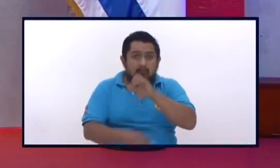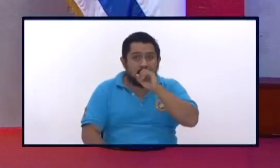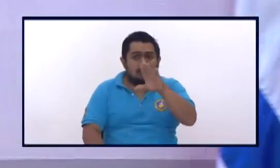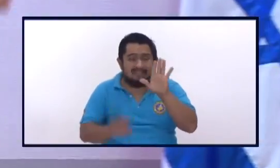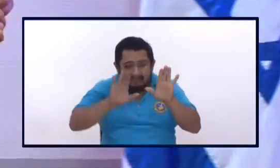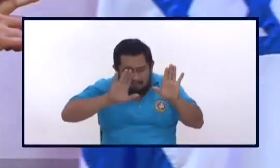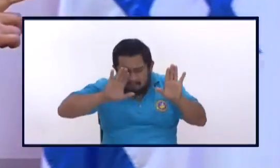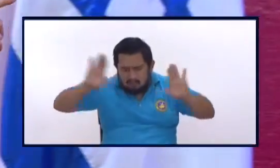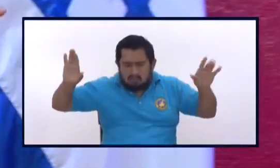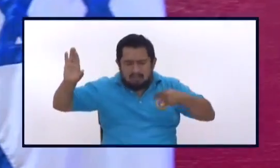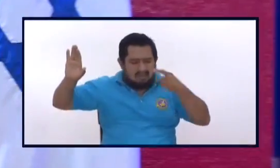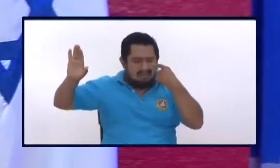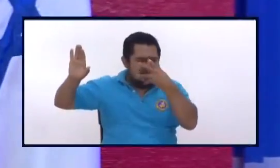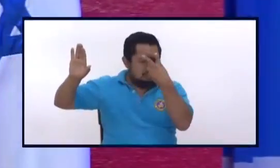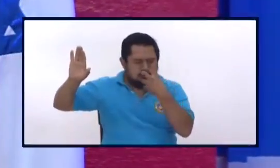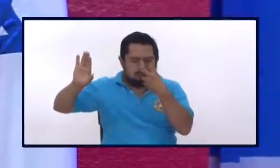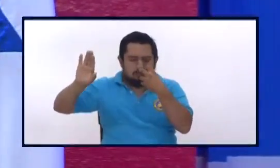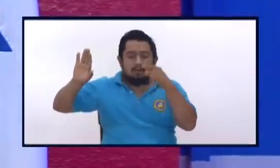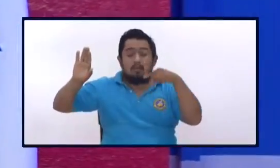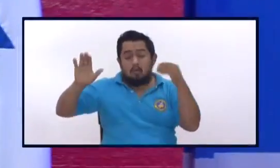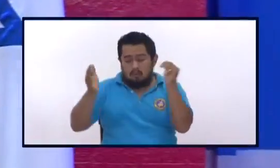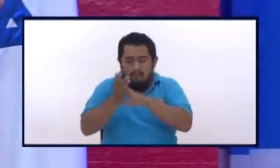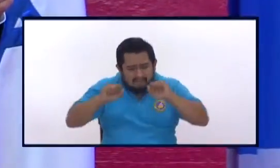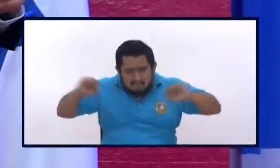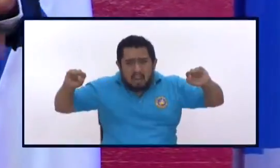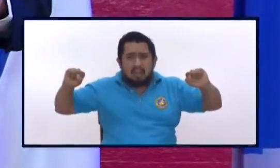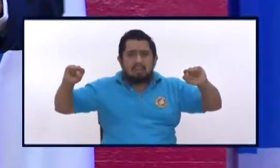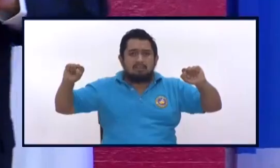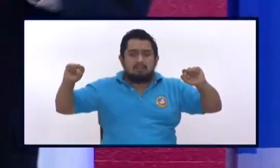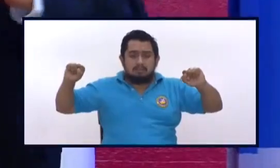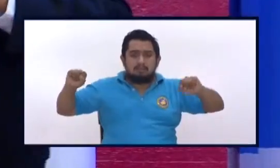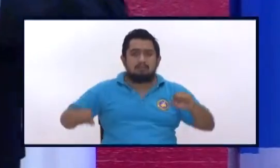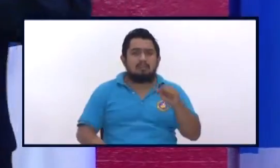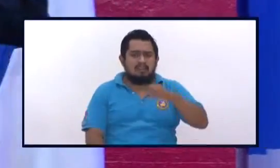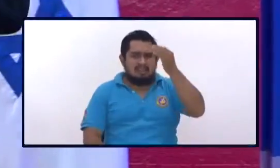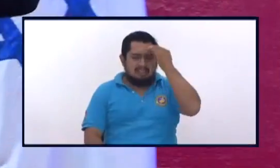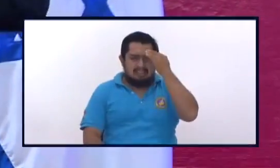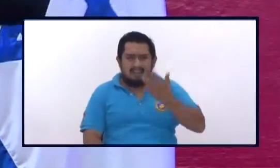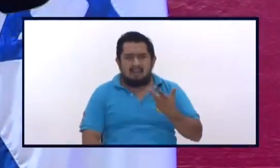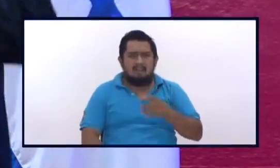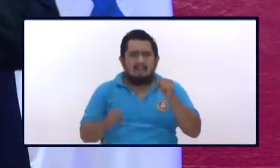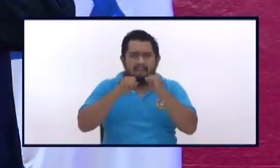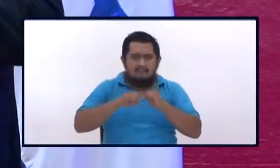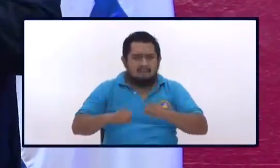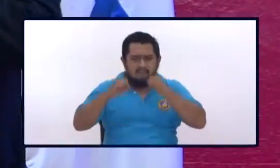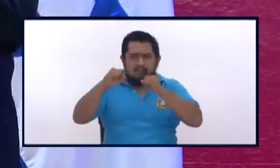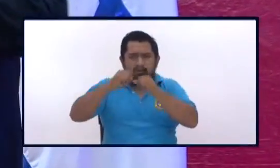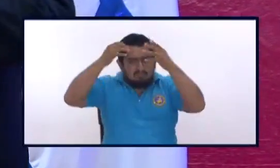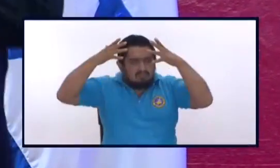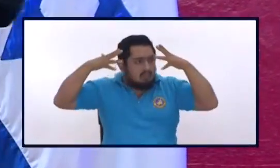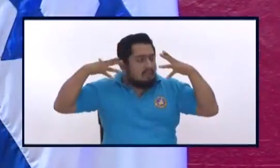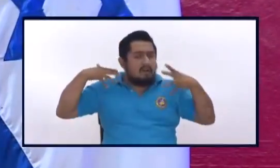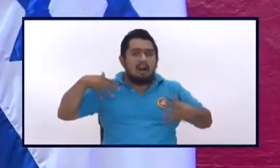sansón ya no tenía ojos tuvo fuerza una vez más y si bien es cierto que hemos dicho que la fuerza vino porque le creció el cabello